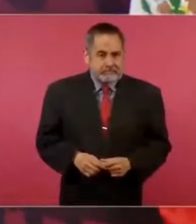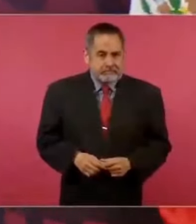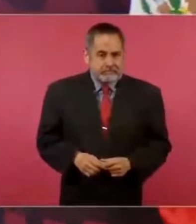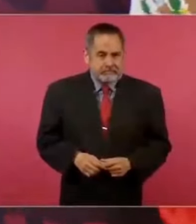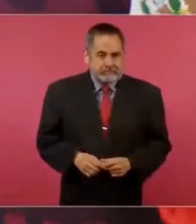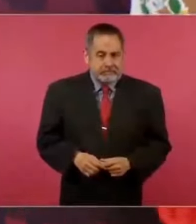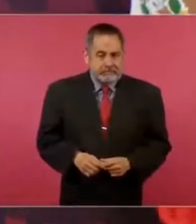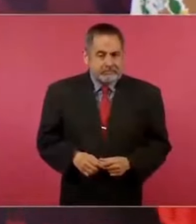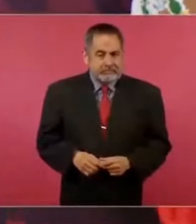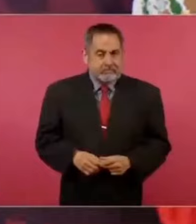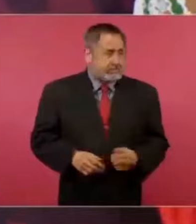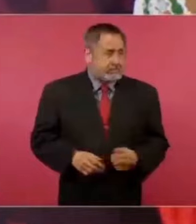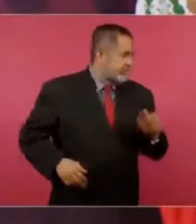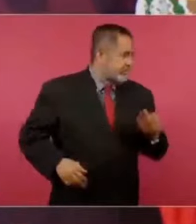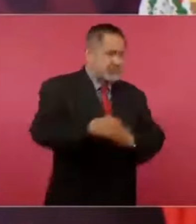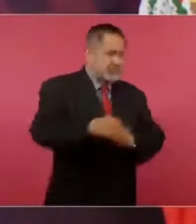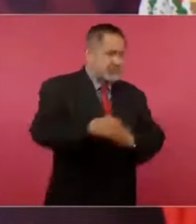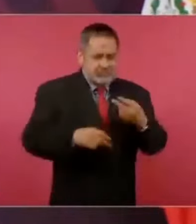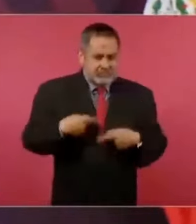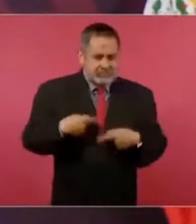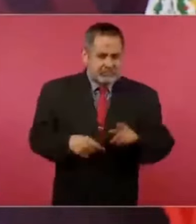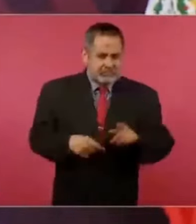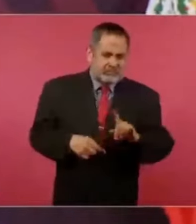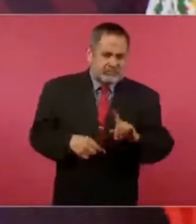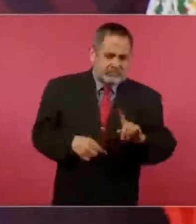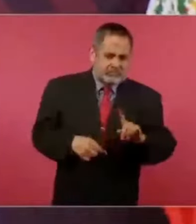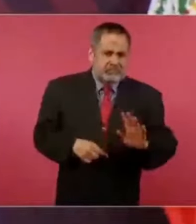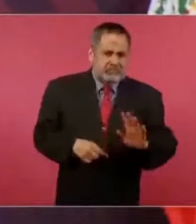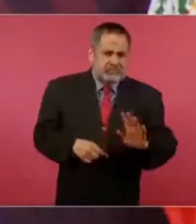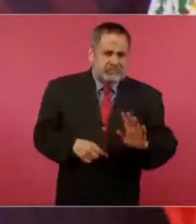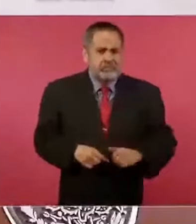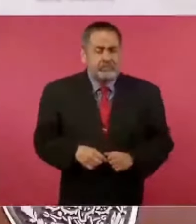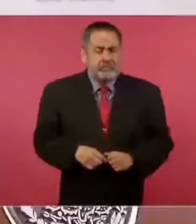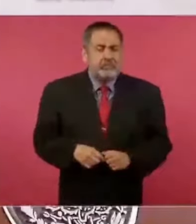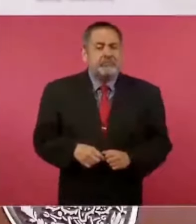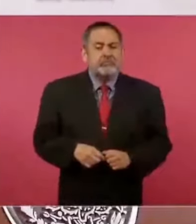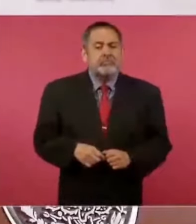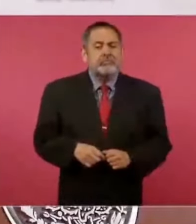no es toda la gente, ¿sí? No es toda la gente, pero